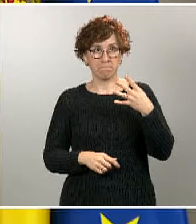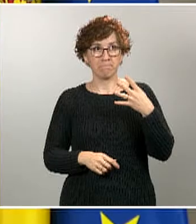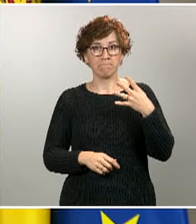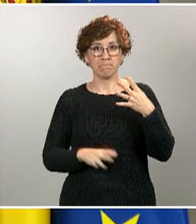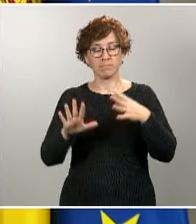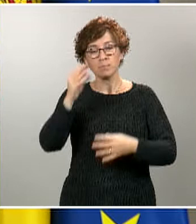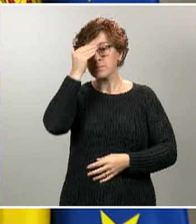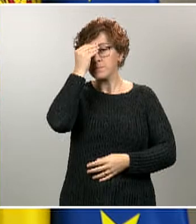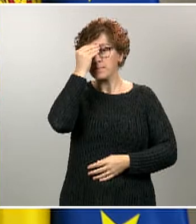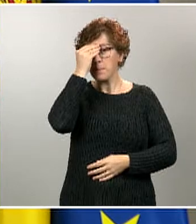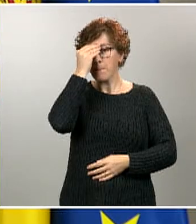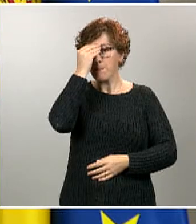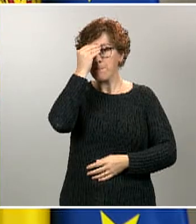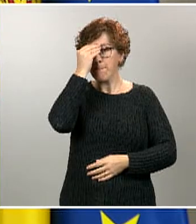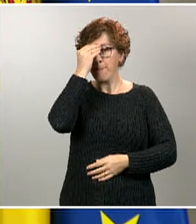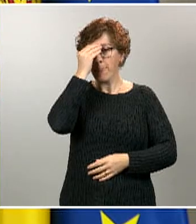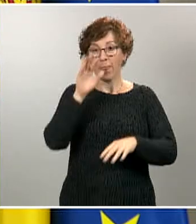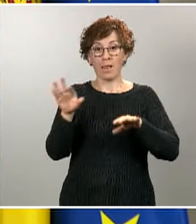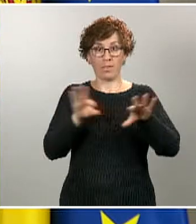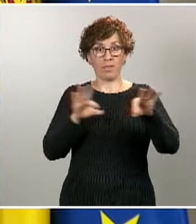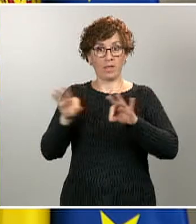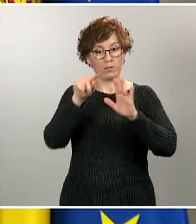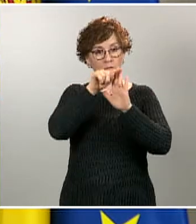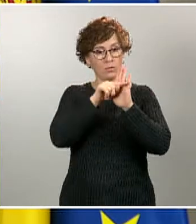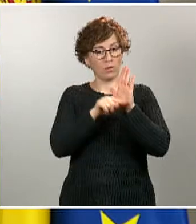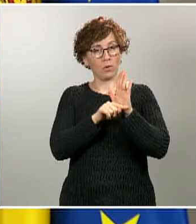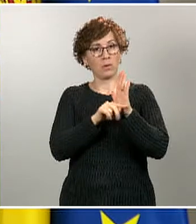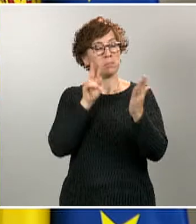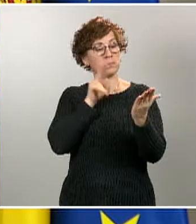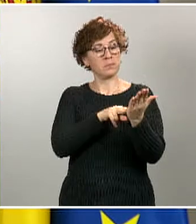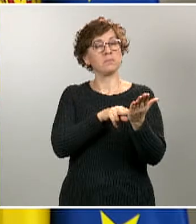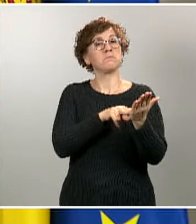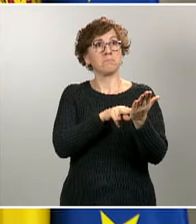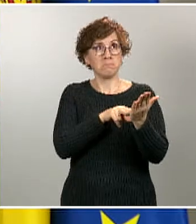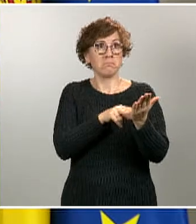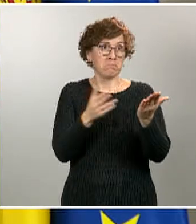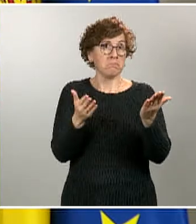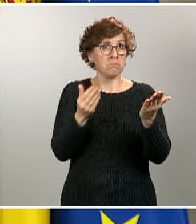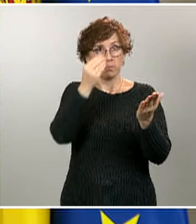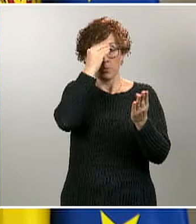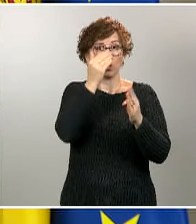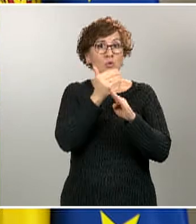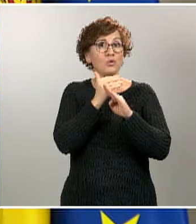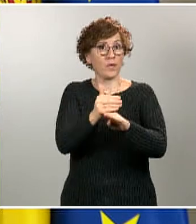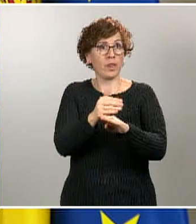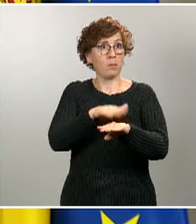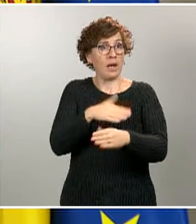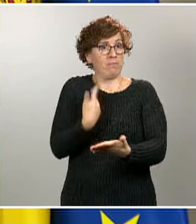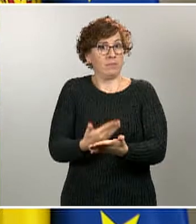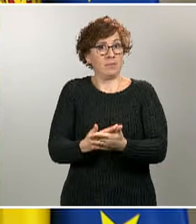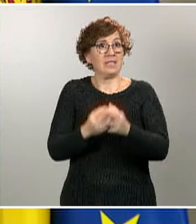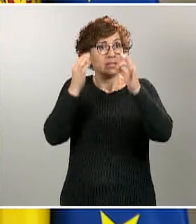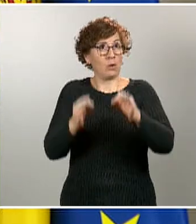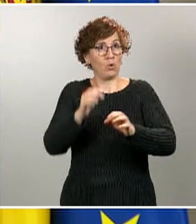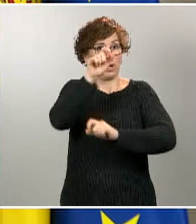que adoptamos son las suficientes para garantizar la seguridad de las personas que se van a reincorporar a su puesto de trabajo